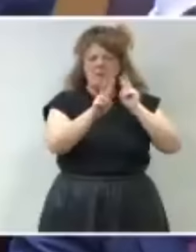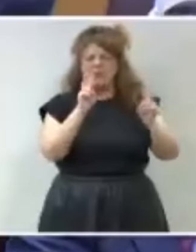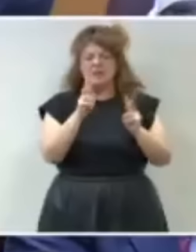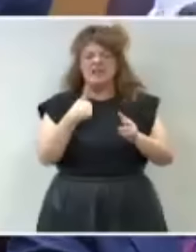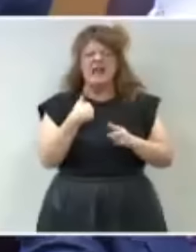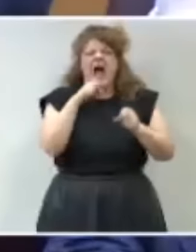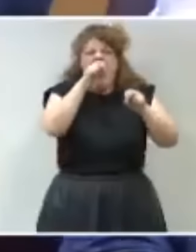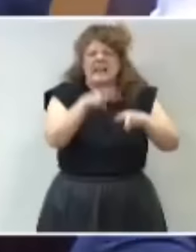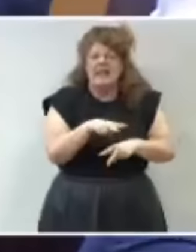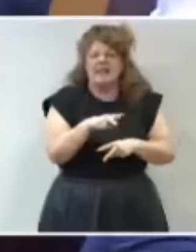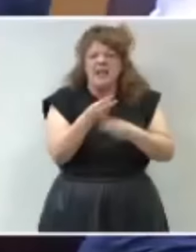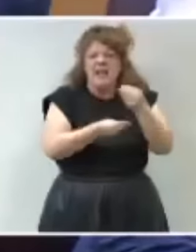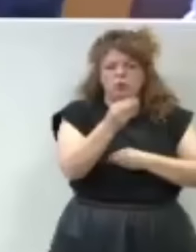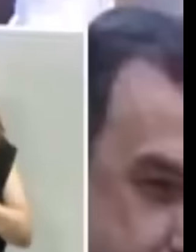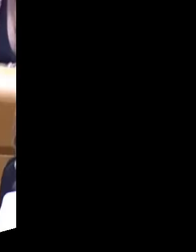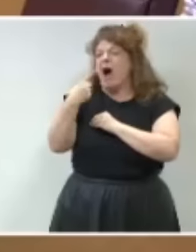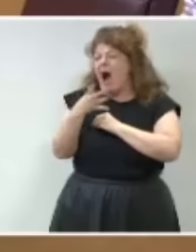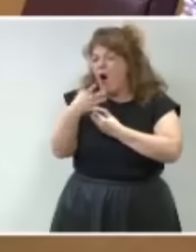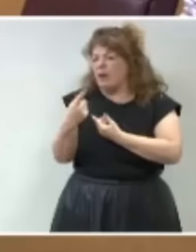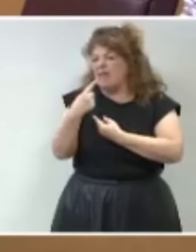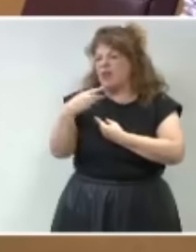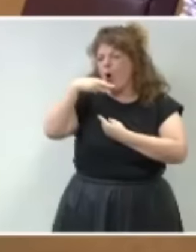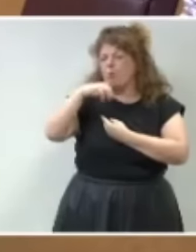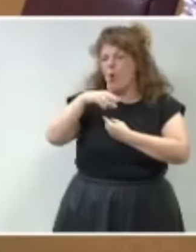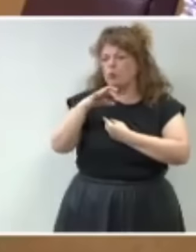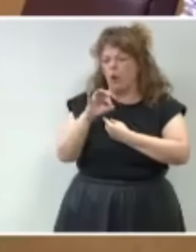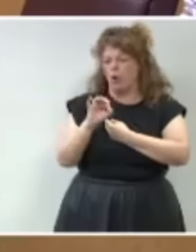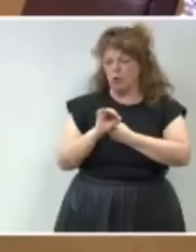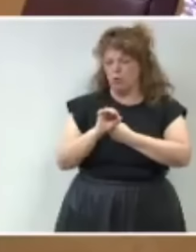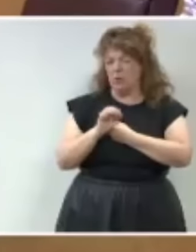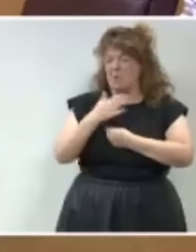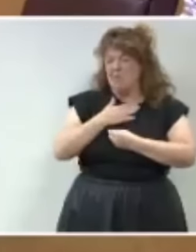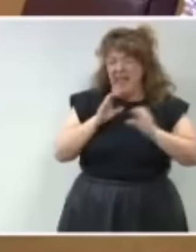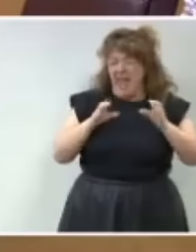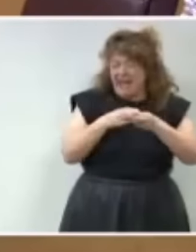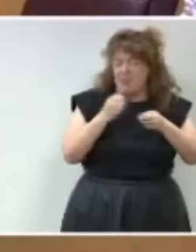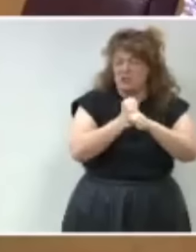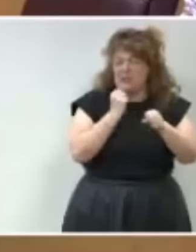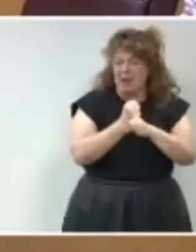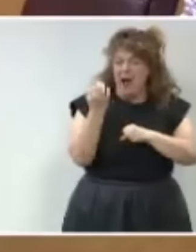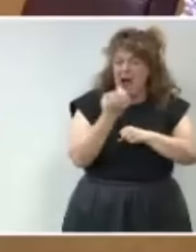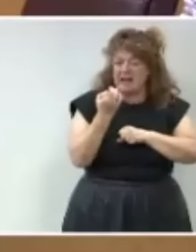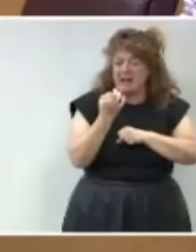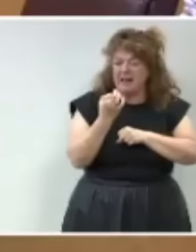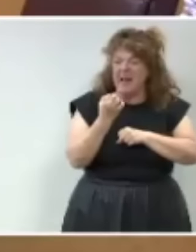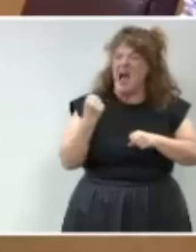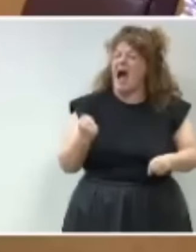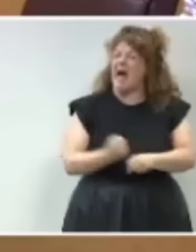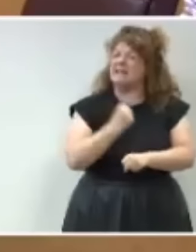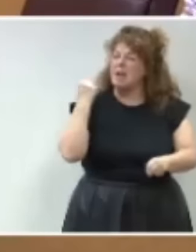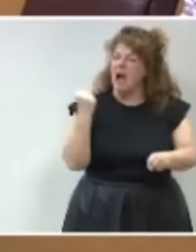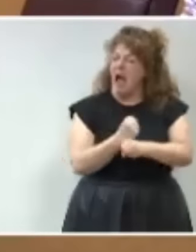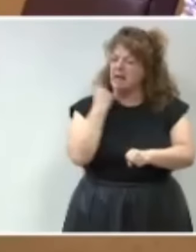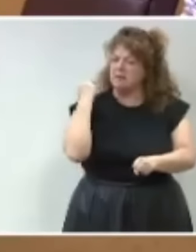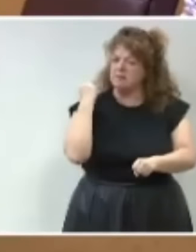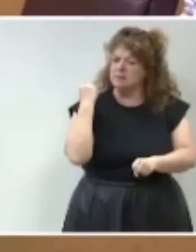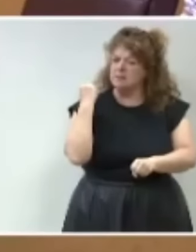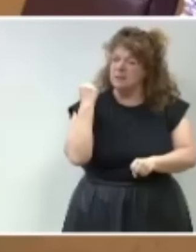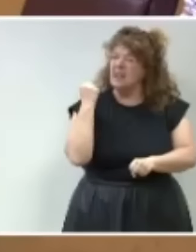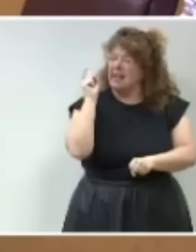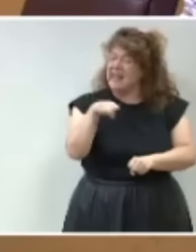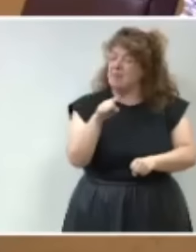¿Y a quién le es útil? Y usted dijo, a mí. El tema de a qué se dedica mi equipo. Pues mi equipo se dedica a trabajar. Pero también sabe a lo